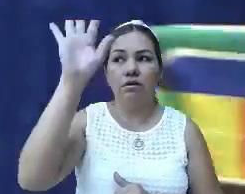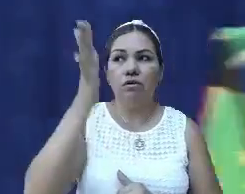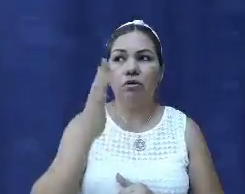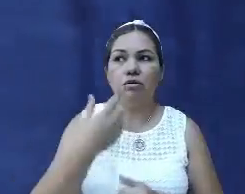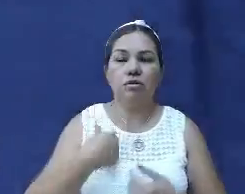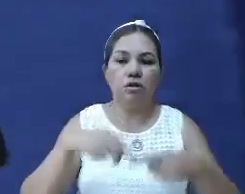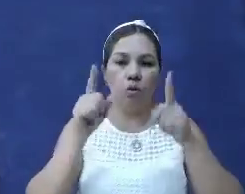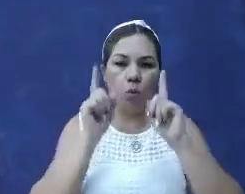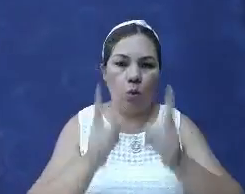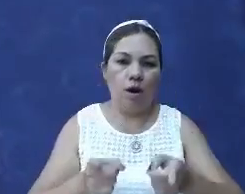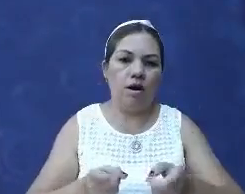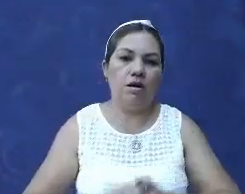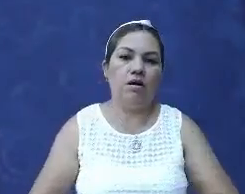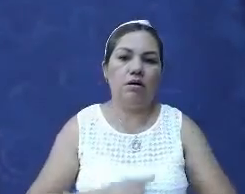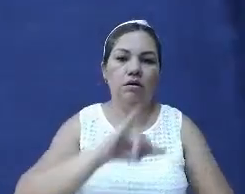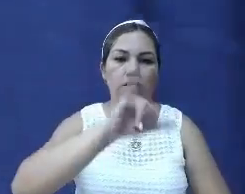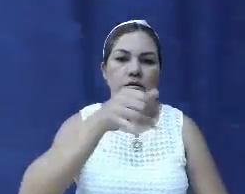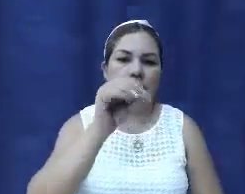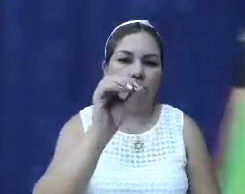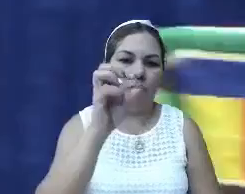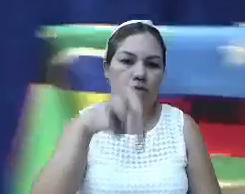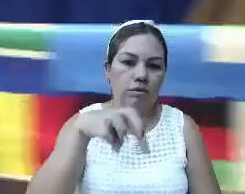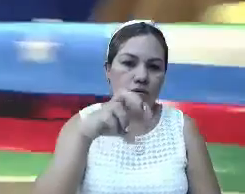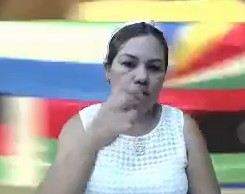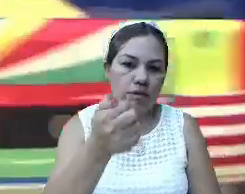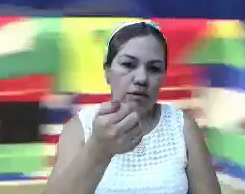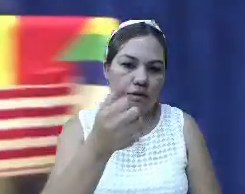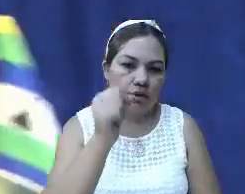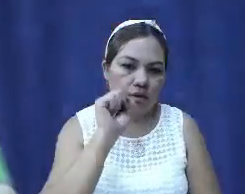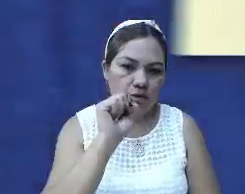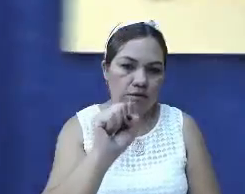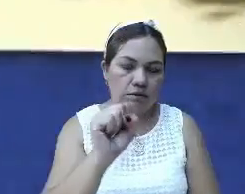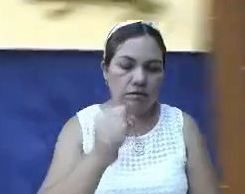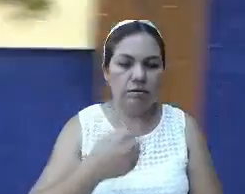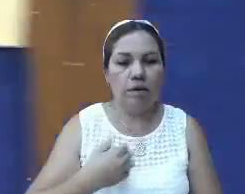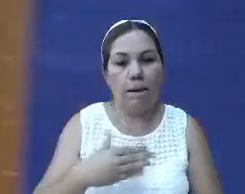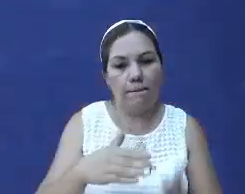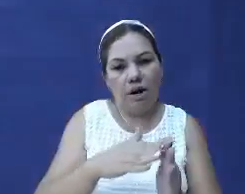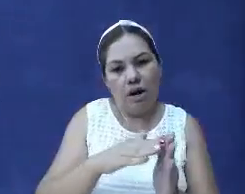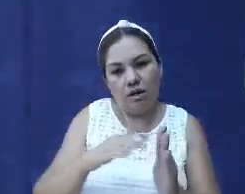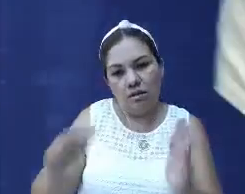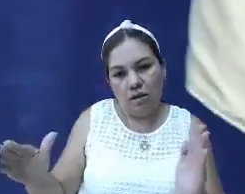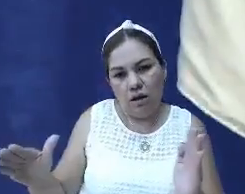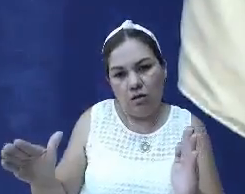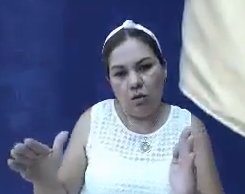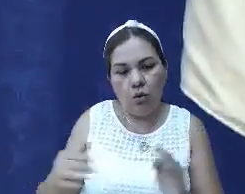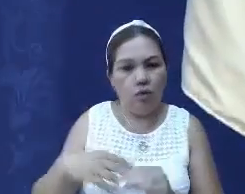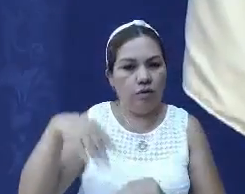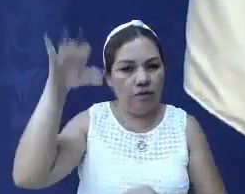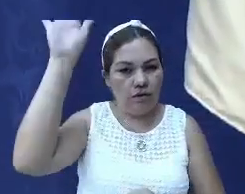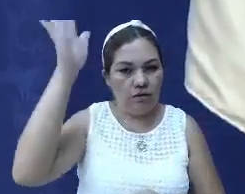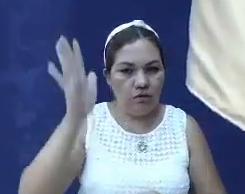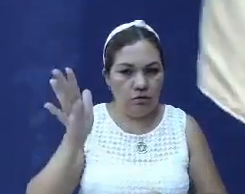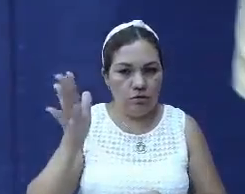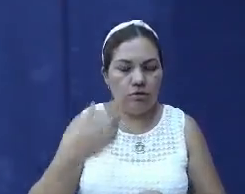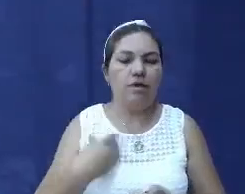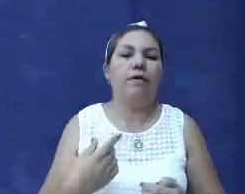Jonás. Estaba apartado de Dios y le envió una prueba. Y esto es real y está escrito en la